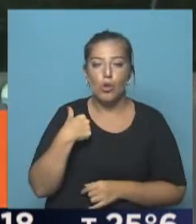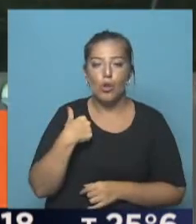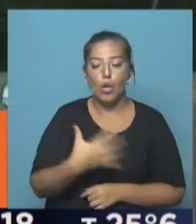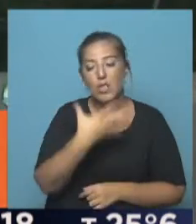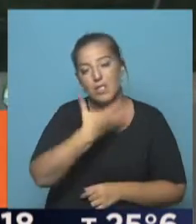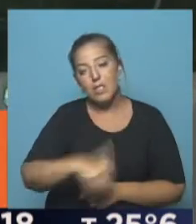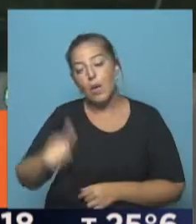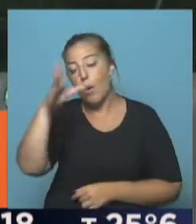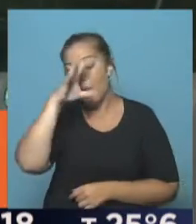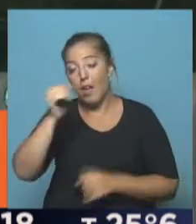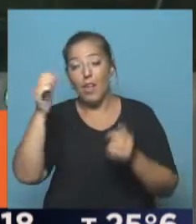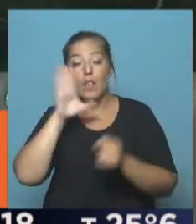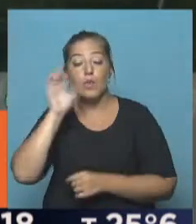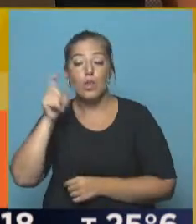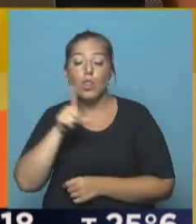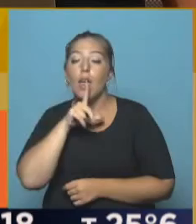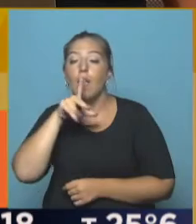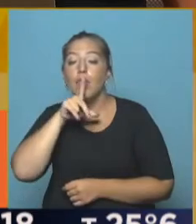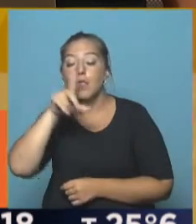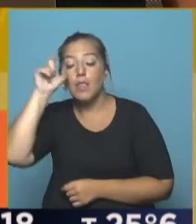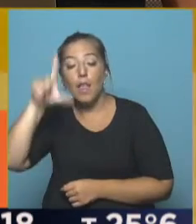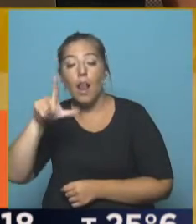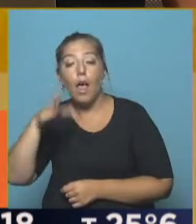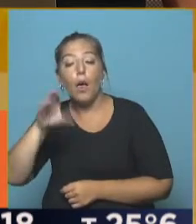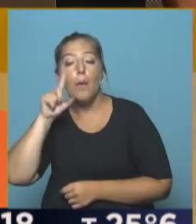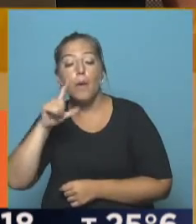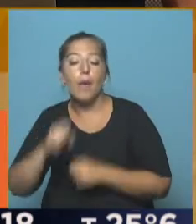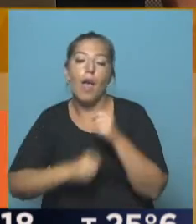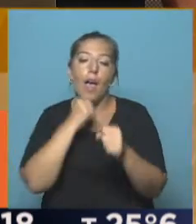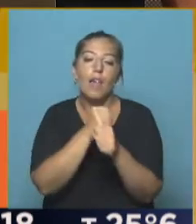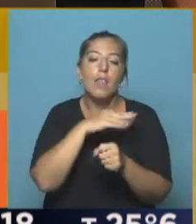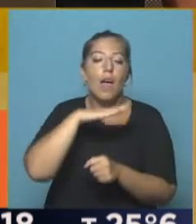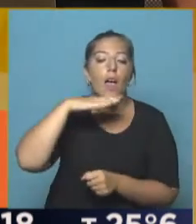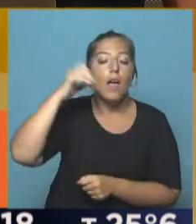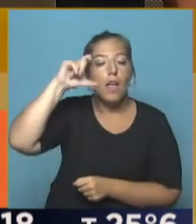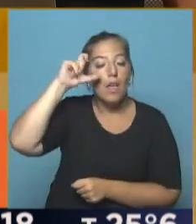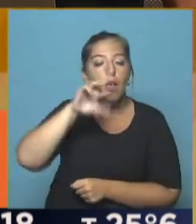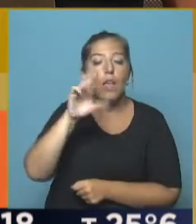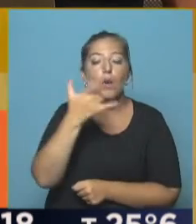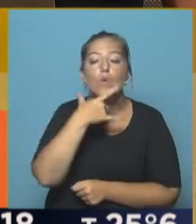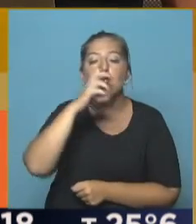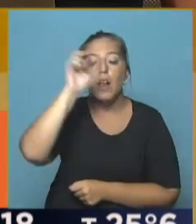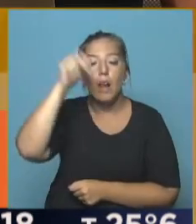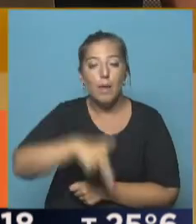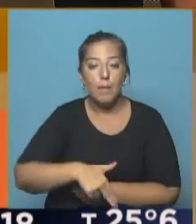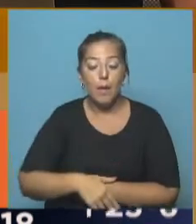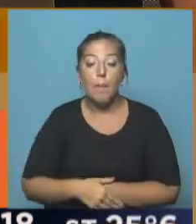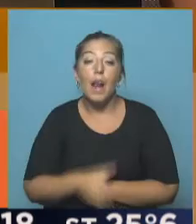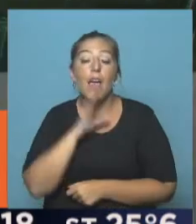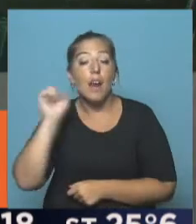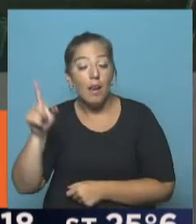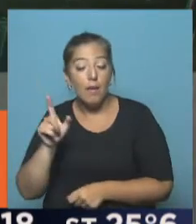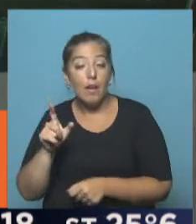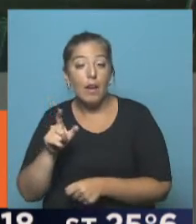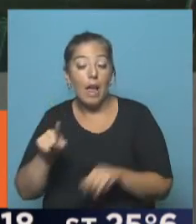de los Estados Unidos de Tel Aviv a Jerusalén. Sí. Como ustedes saben, para los israelíes, la capital de Israel es Jerusalén.